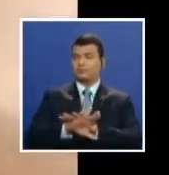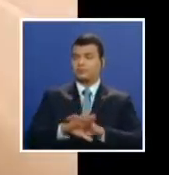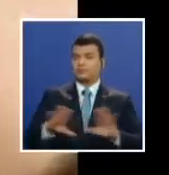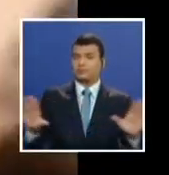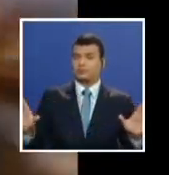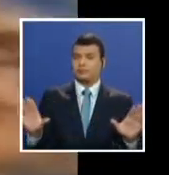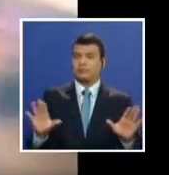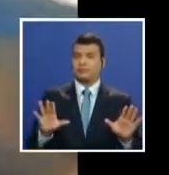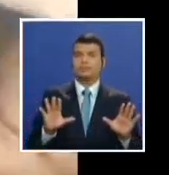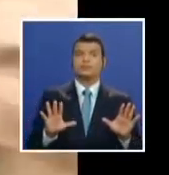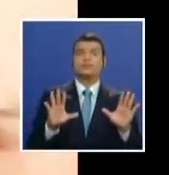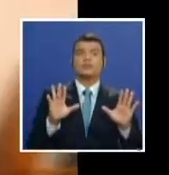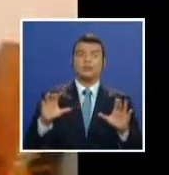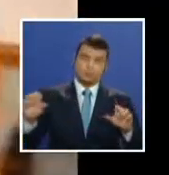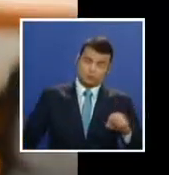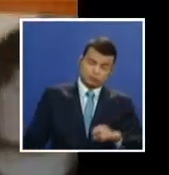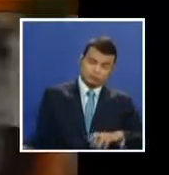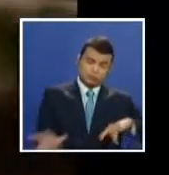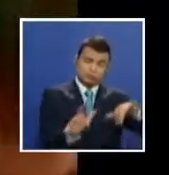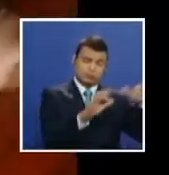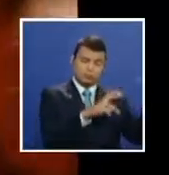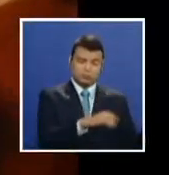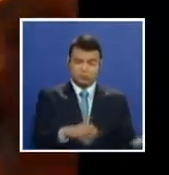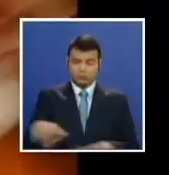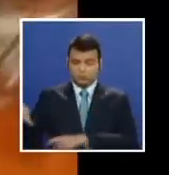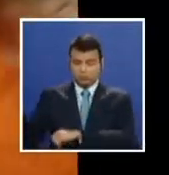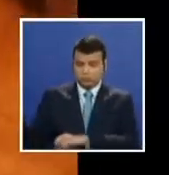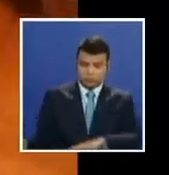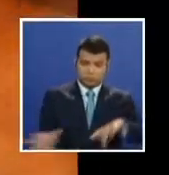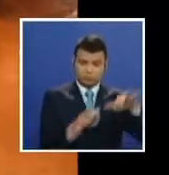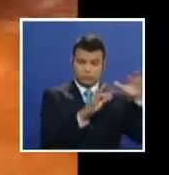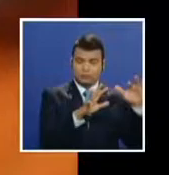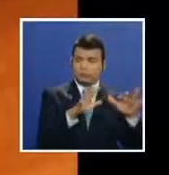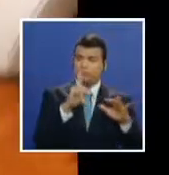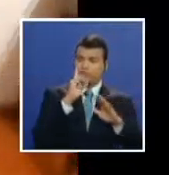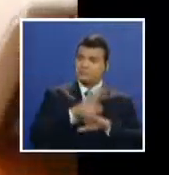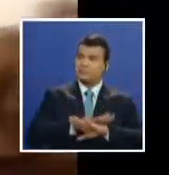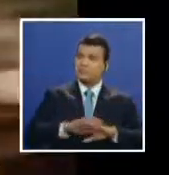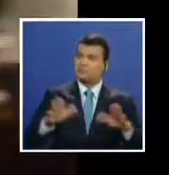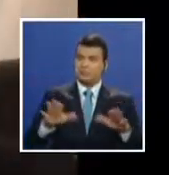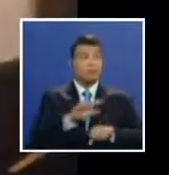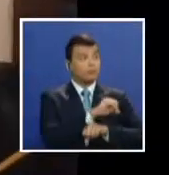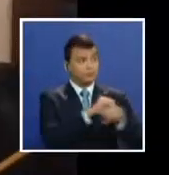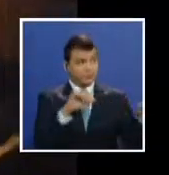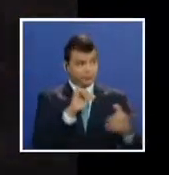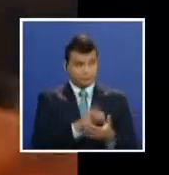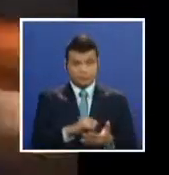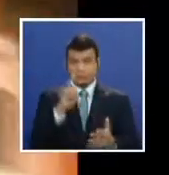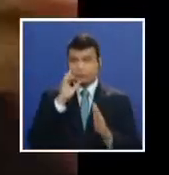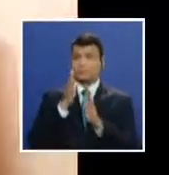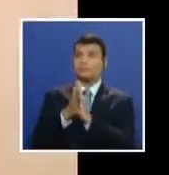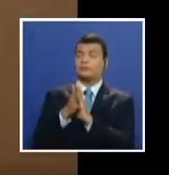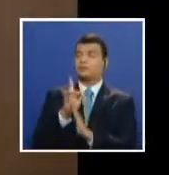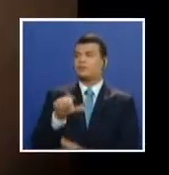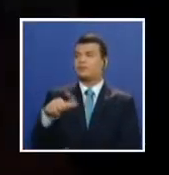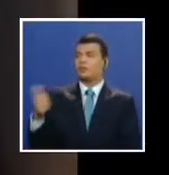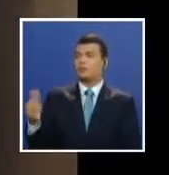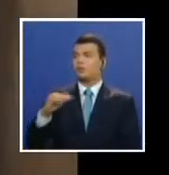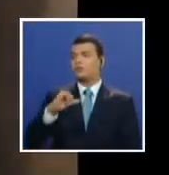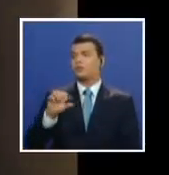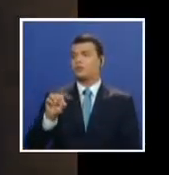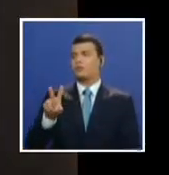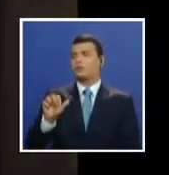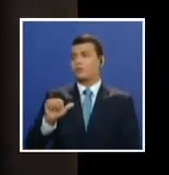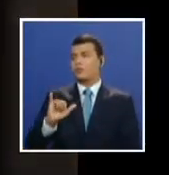digamos se calmó la alerta con los tsunami en varias de la ciudad de esta mañana era sí señor también imagínense que la alerta llegó hasta hawai pero bueno es lo que parcialmente